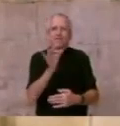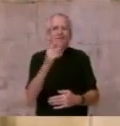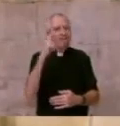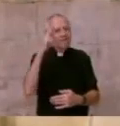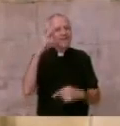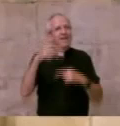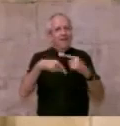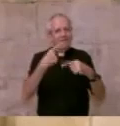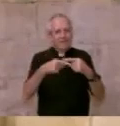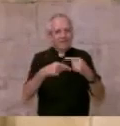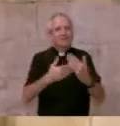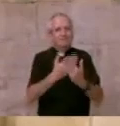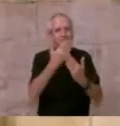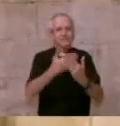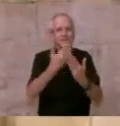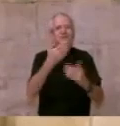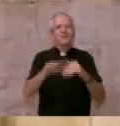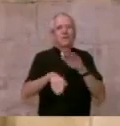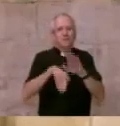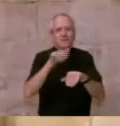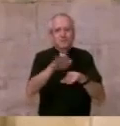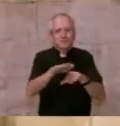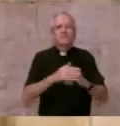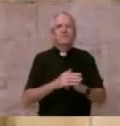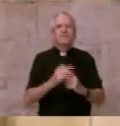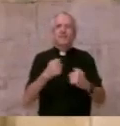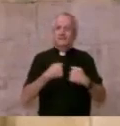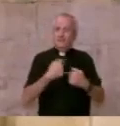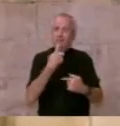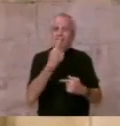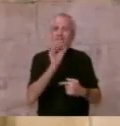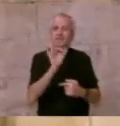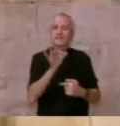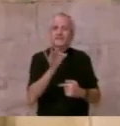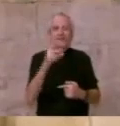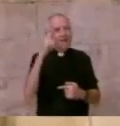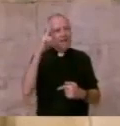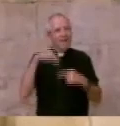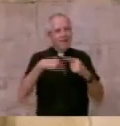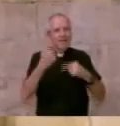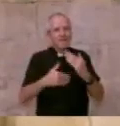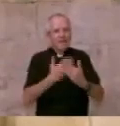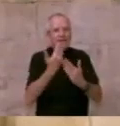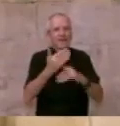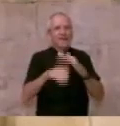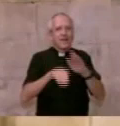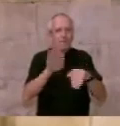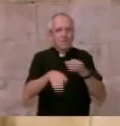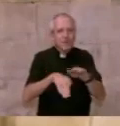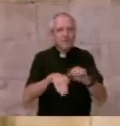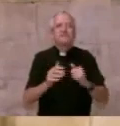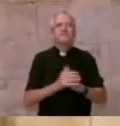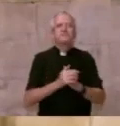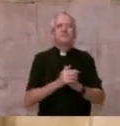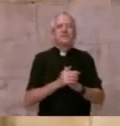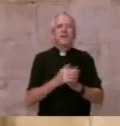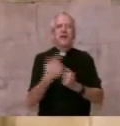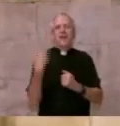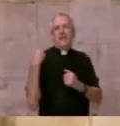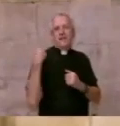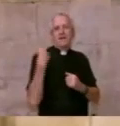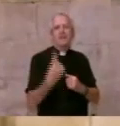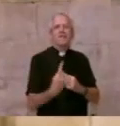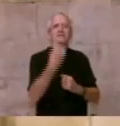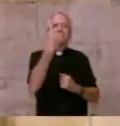cada día, en toda ocasión, paso a paso, que sàpiga dir sí cada dia, a cada moment, a cada passa, a la crida